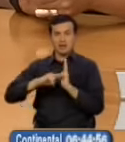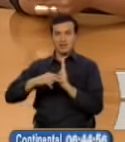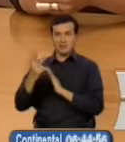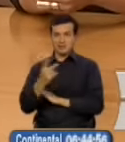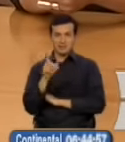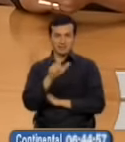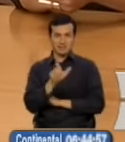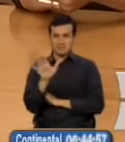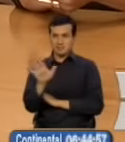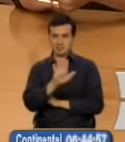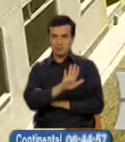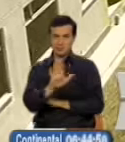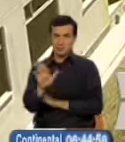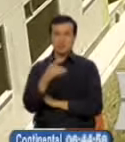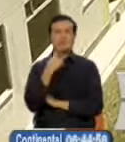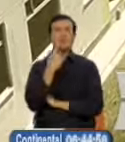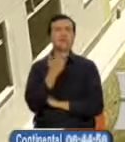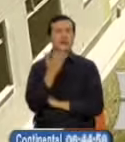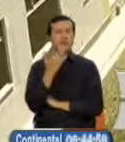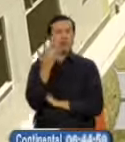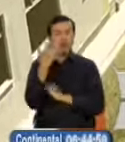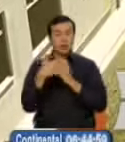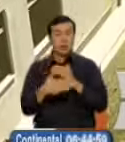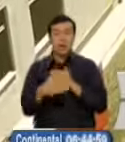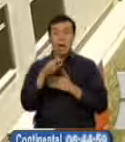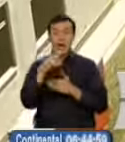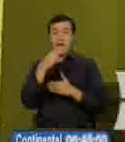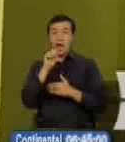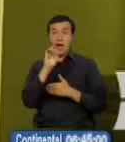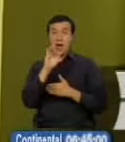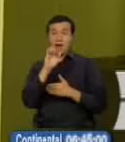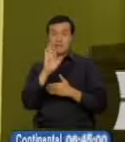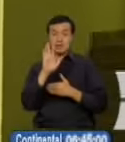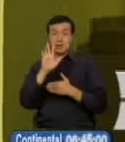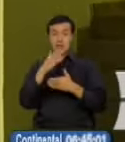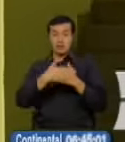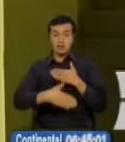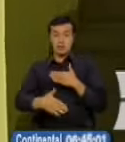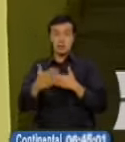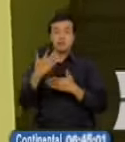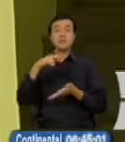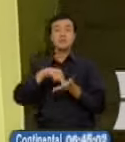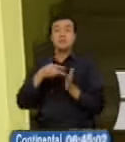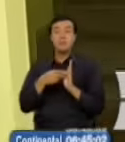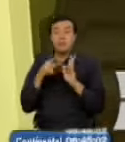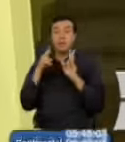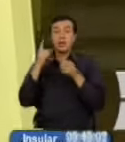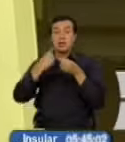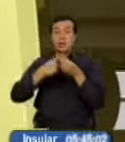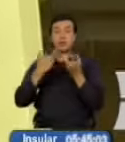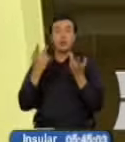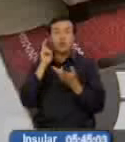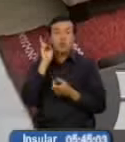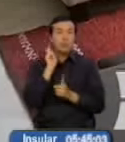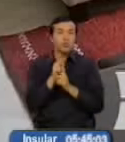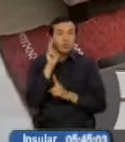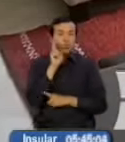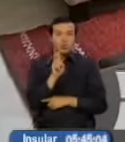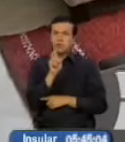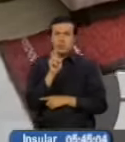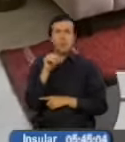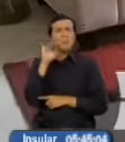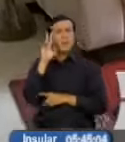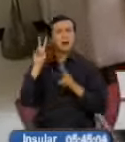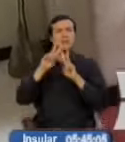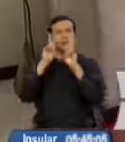Maritza Balcázar y Valeria Reynoso, a partir de Hábitat 3, la capital de los ecuatorianos no solo se posicionará en el aspecto turístico, sino también en lo que